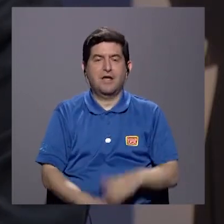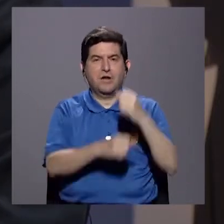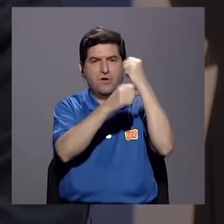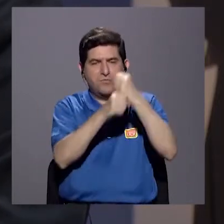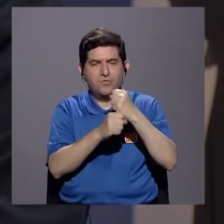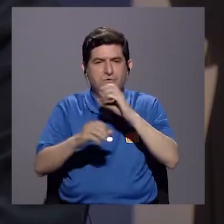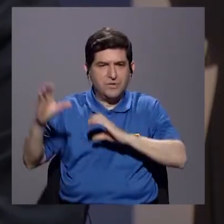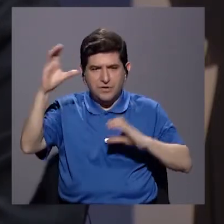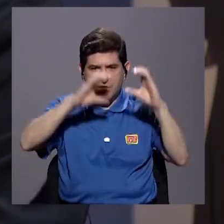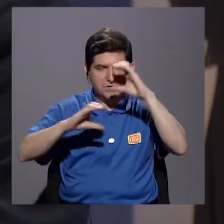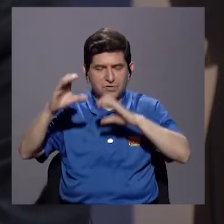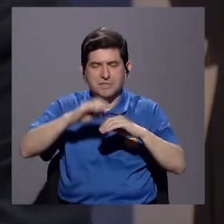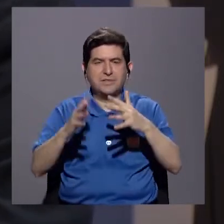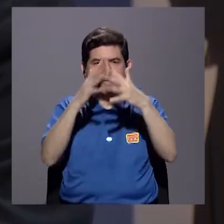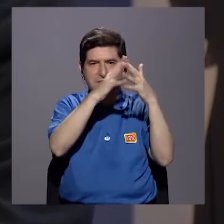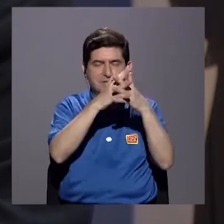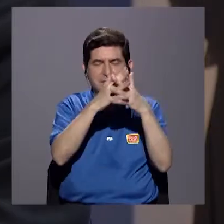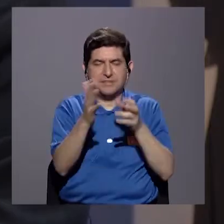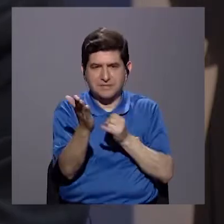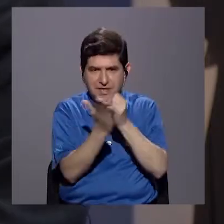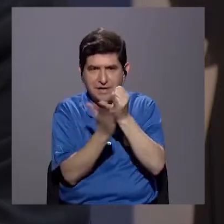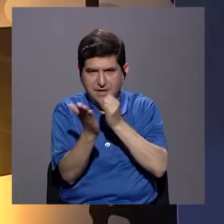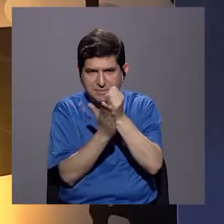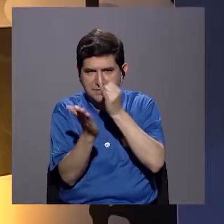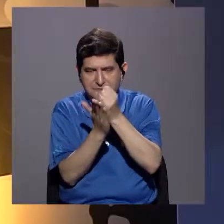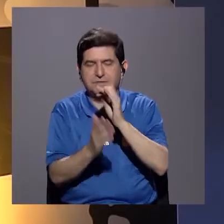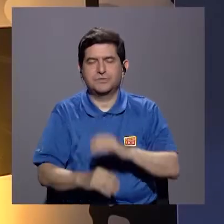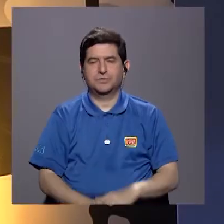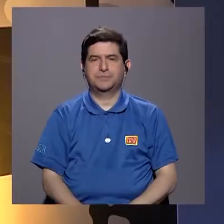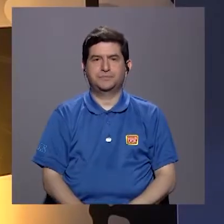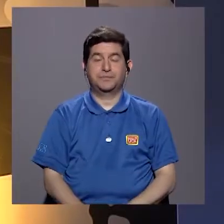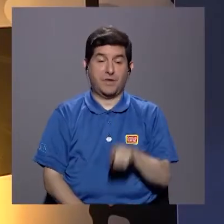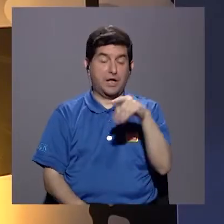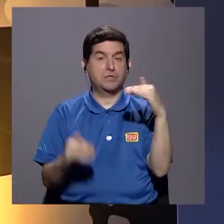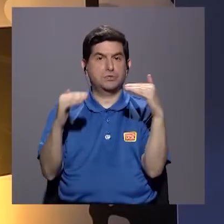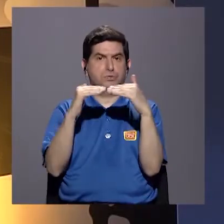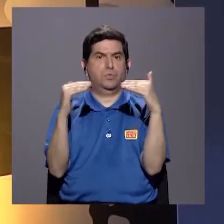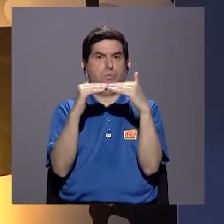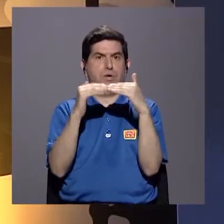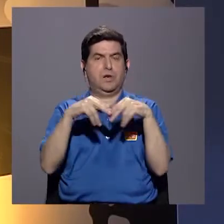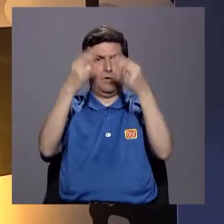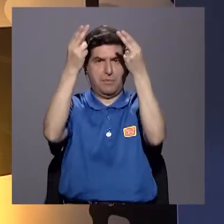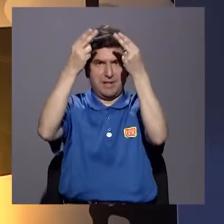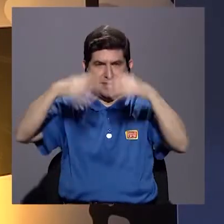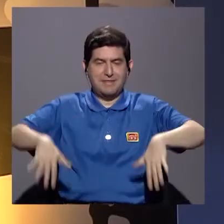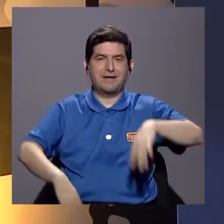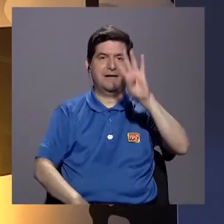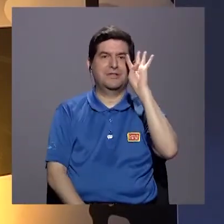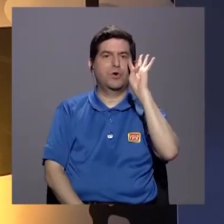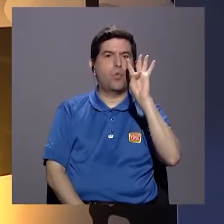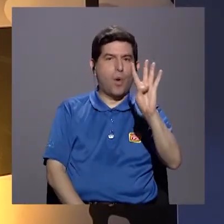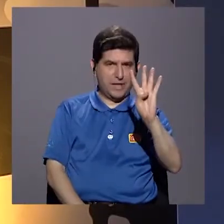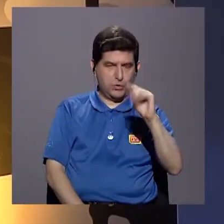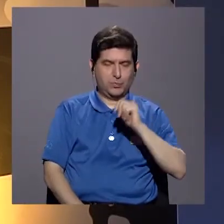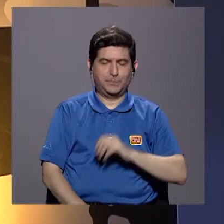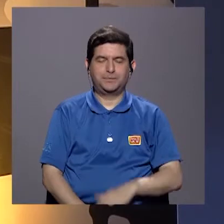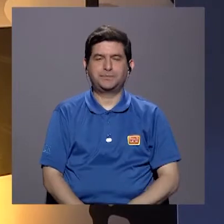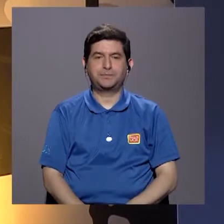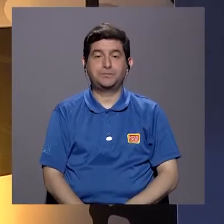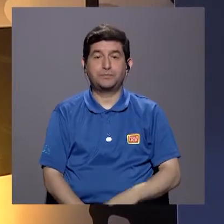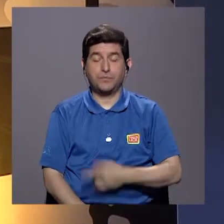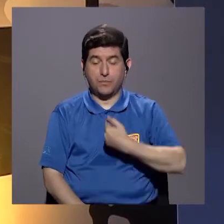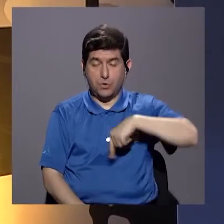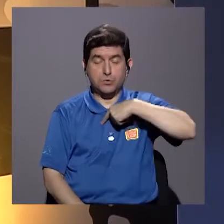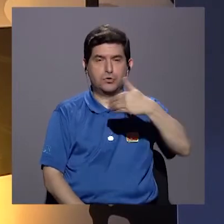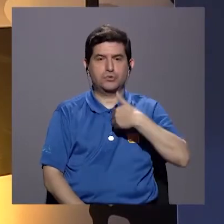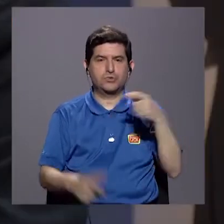Ciencias de los Estados Unidos, la red de investigación de los Estados Unidos, que es un nivel de Internet 4 en este momento. Nosotros tenemos ahí